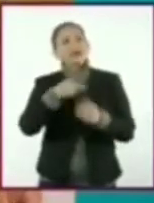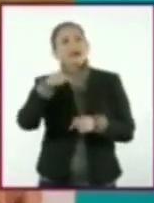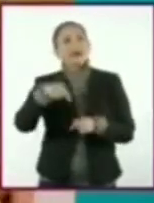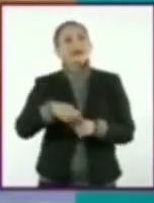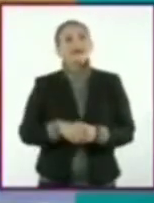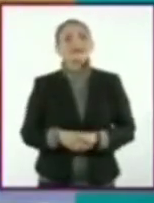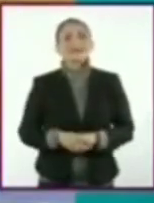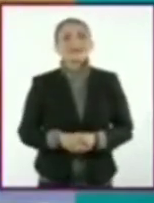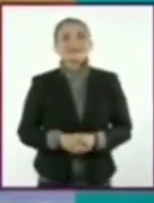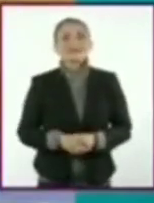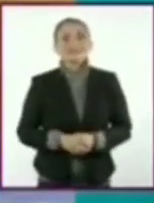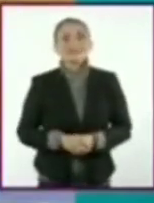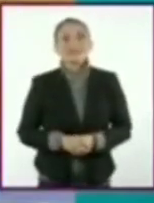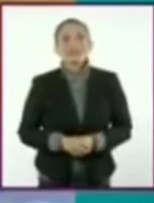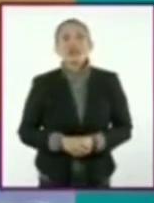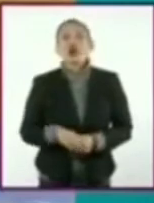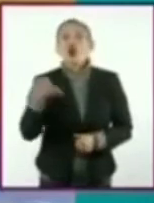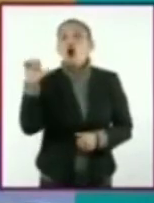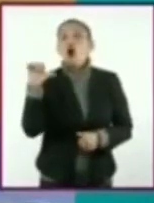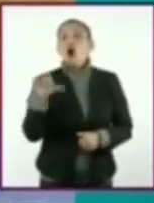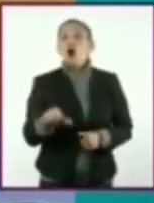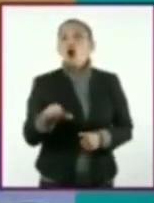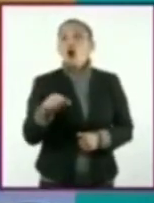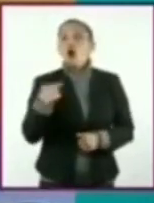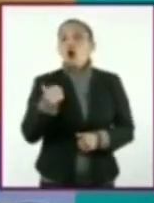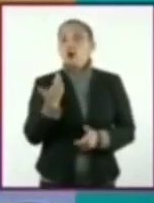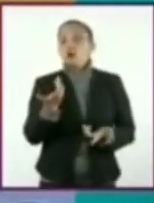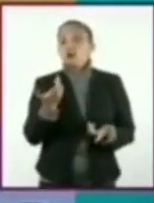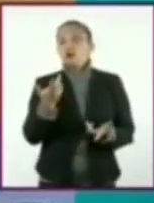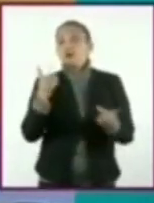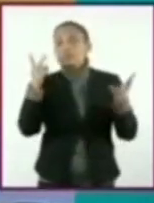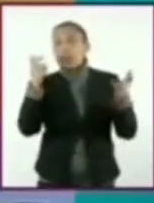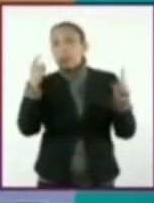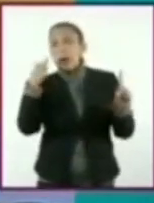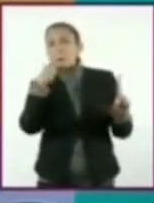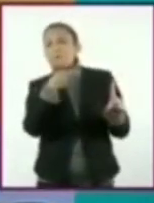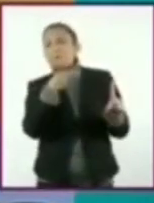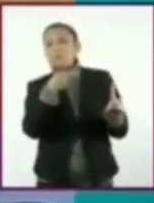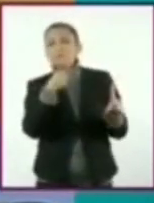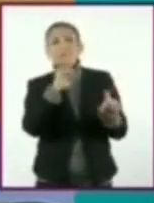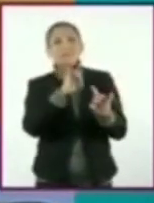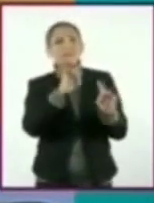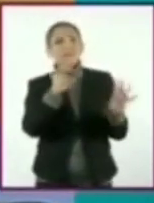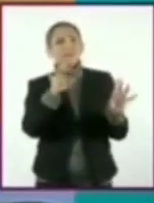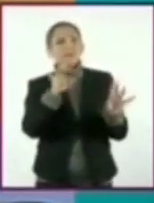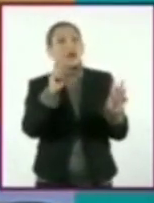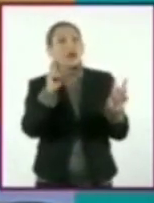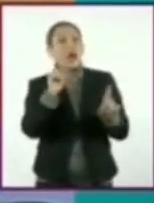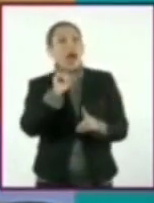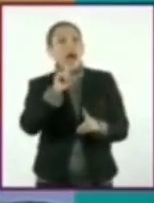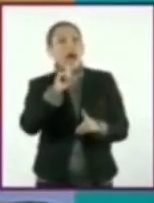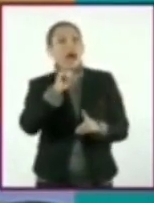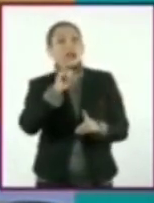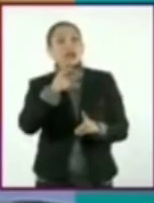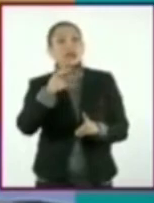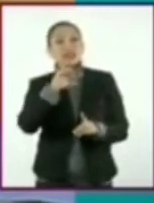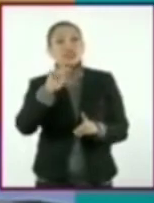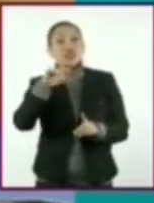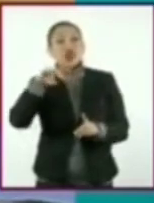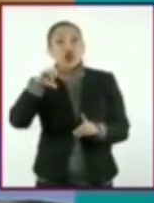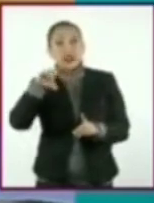con ustedes. El día de hoy vamos a tratar un tema delicado, que es el tema de las